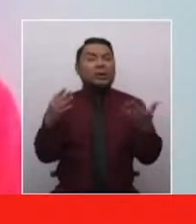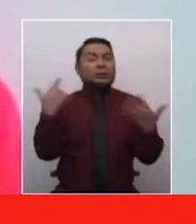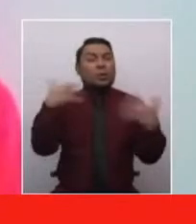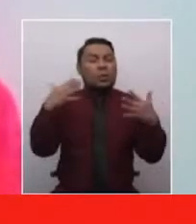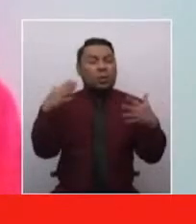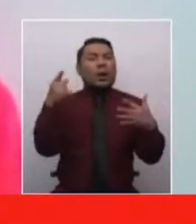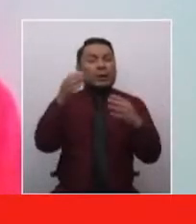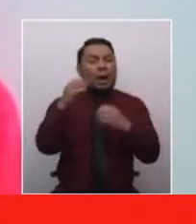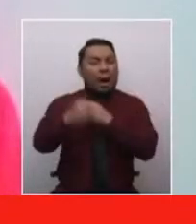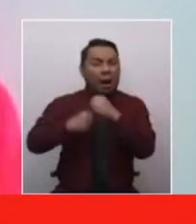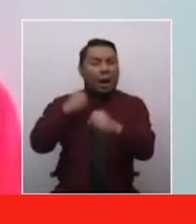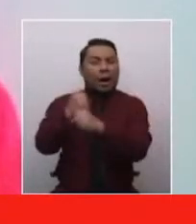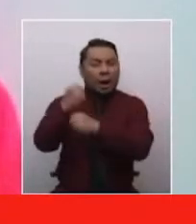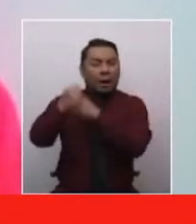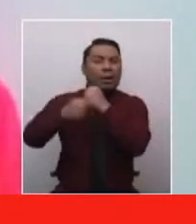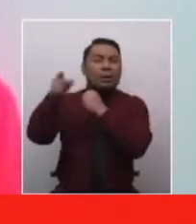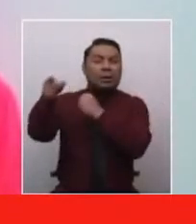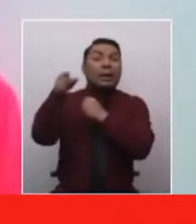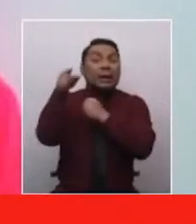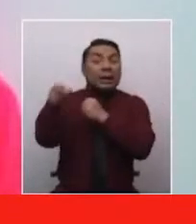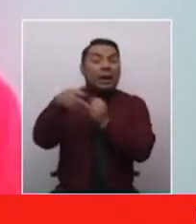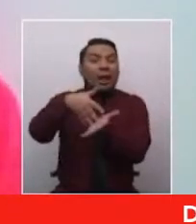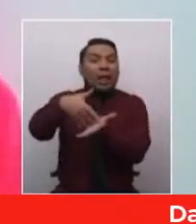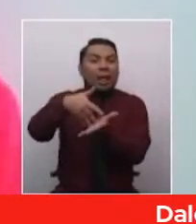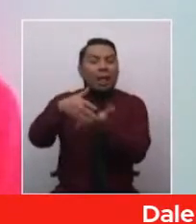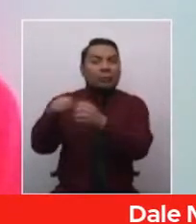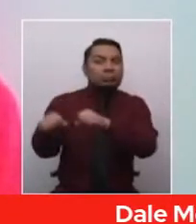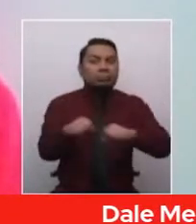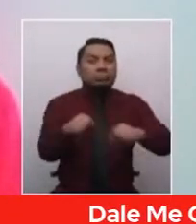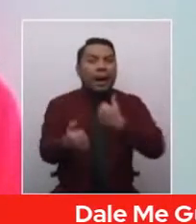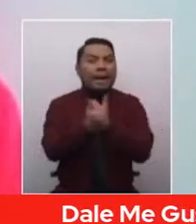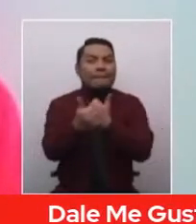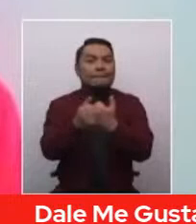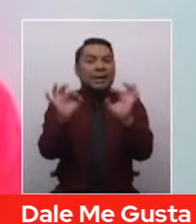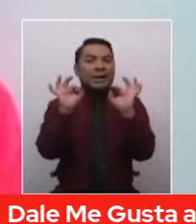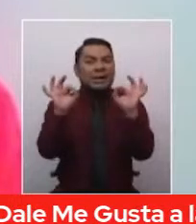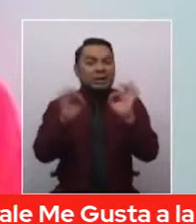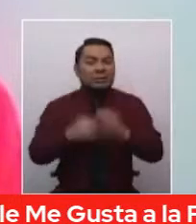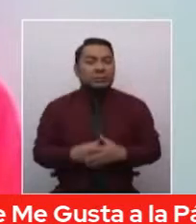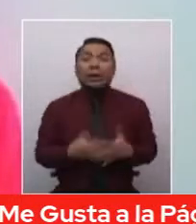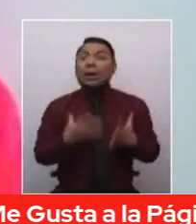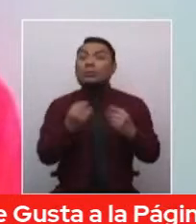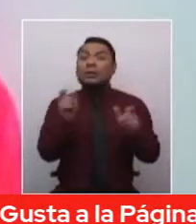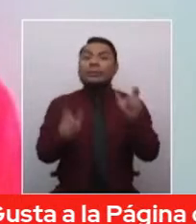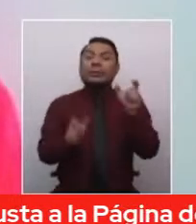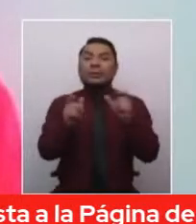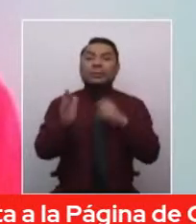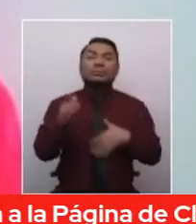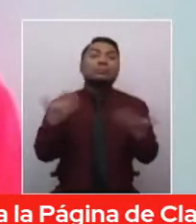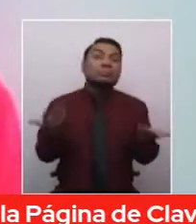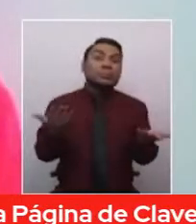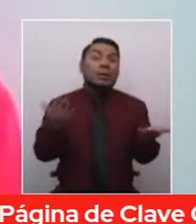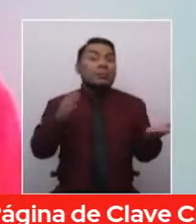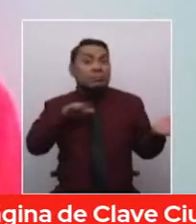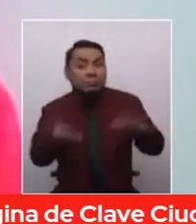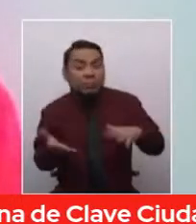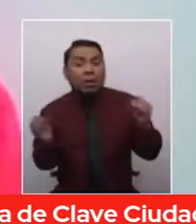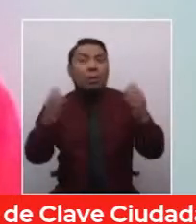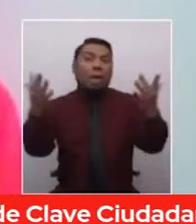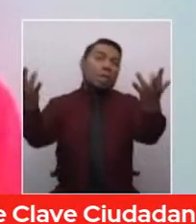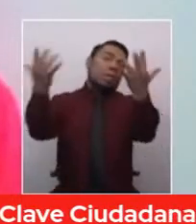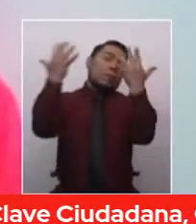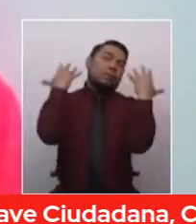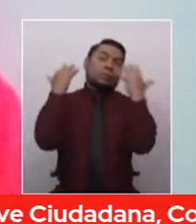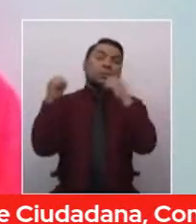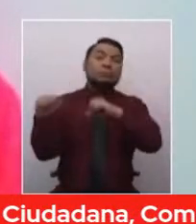son potencialmente vulnerables a los sismos, por lo que muchas personas podrían perecer o quedar atrapadas bajo los